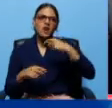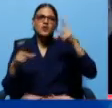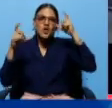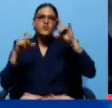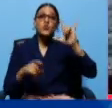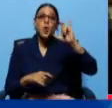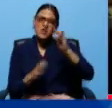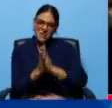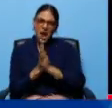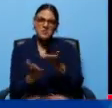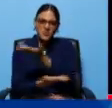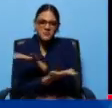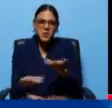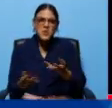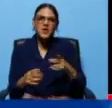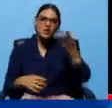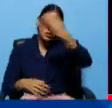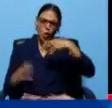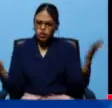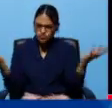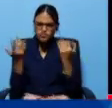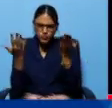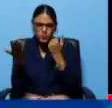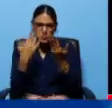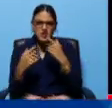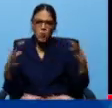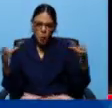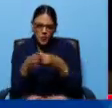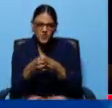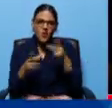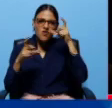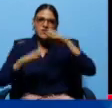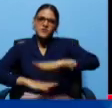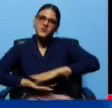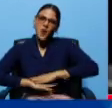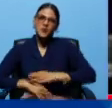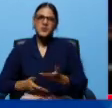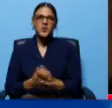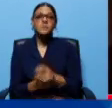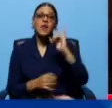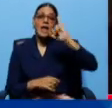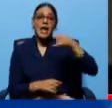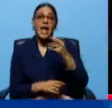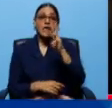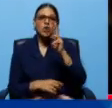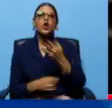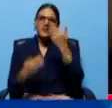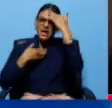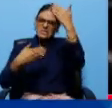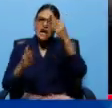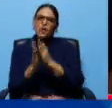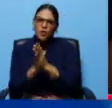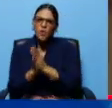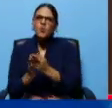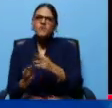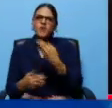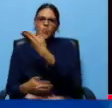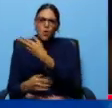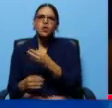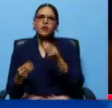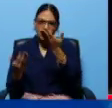Instagram. ¿Dónde está la foto? Vengan para acá, muchachos, vénganse para acá. Vamos a tomarnos. Héctor Rodríguez, dame un saludo. Héctor Rodríguez